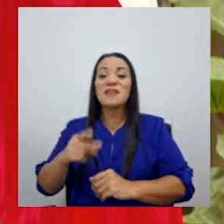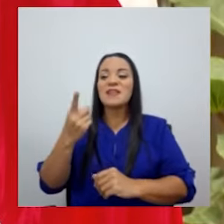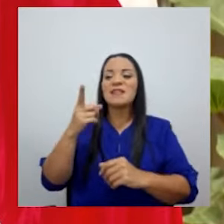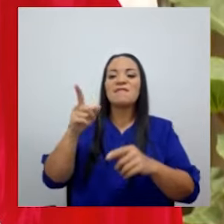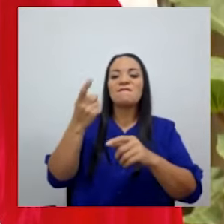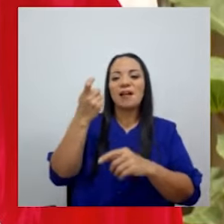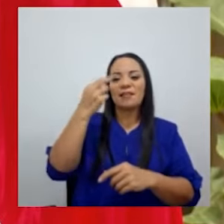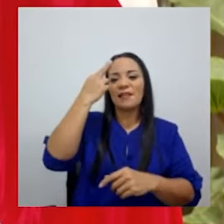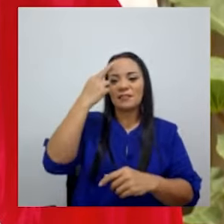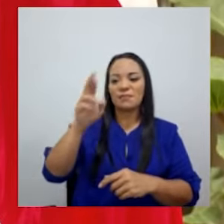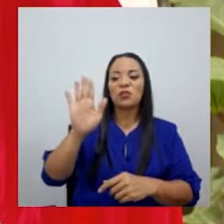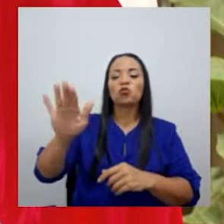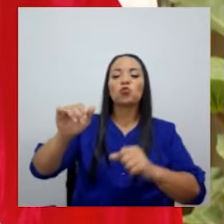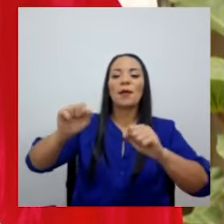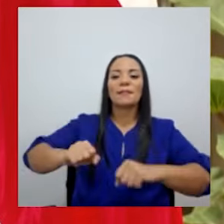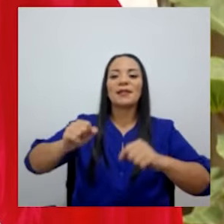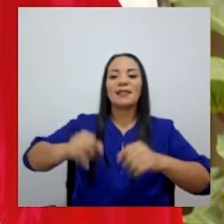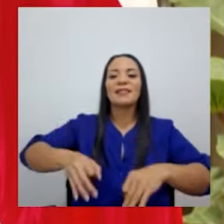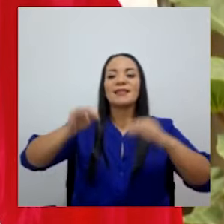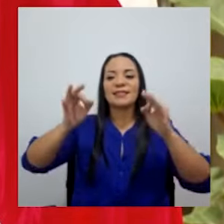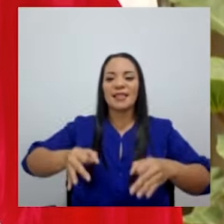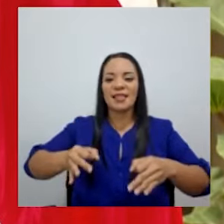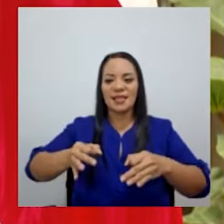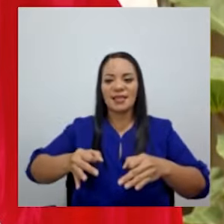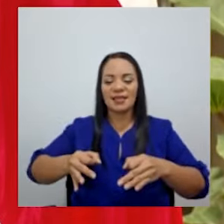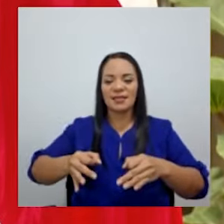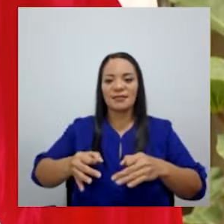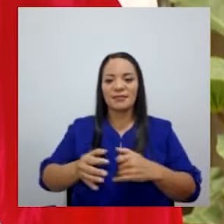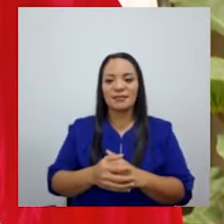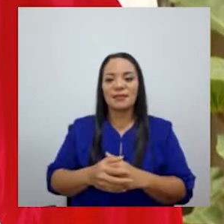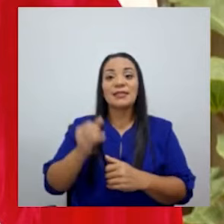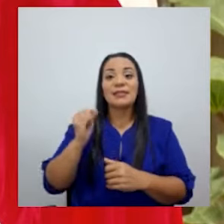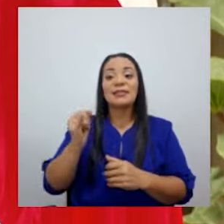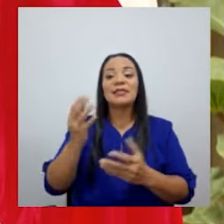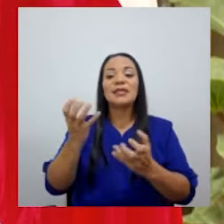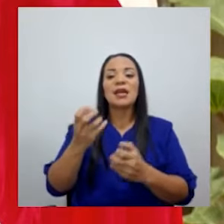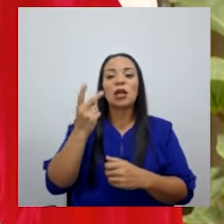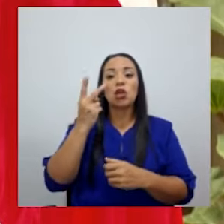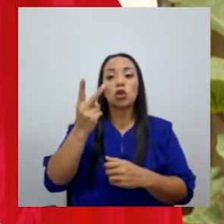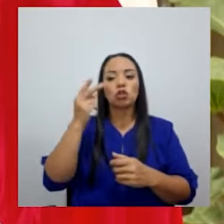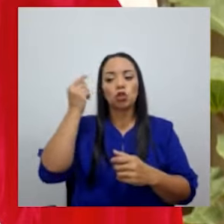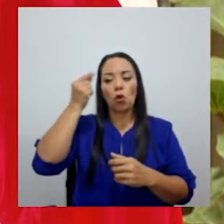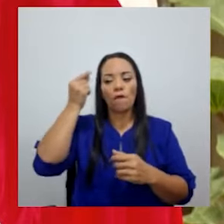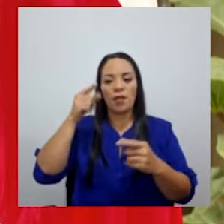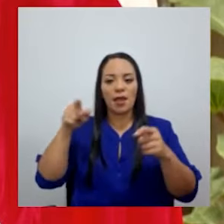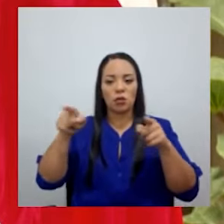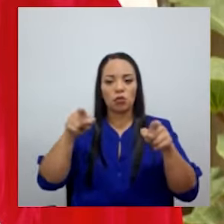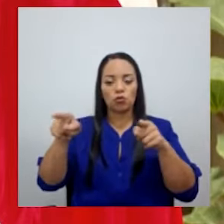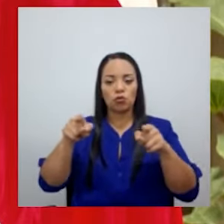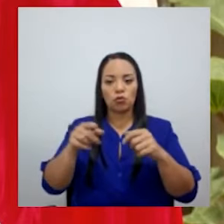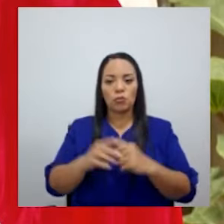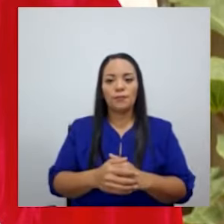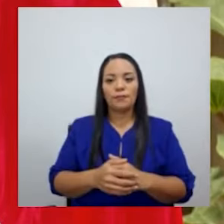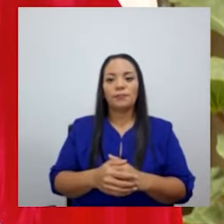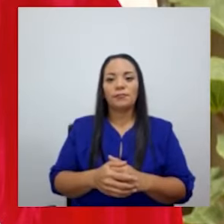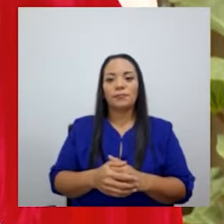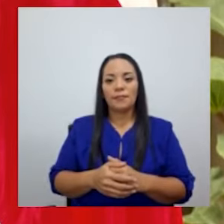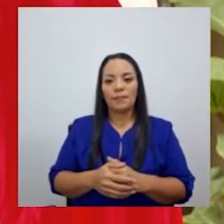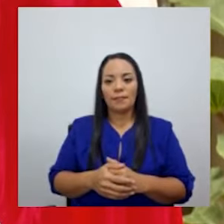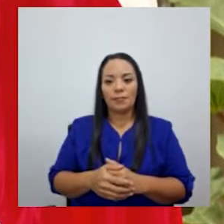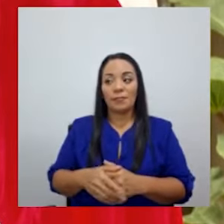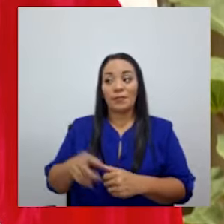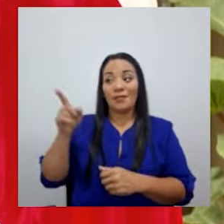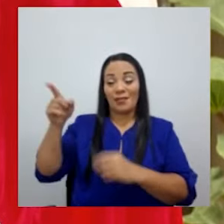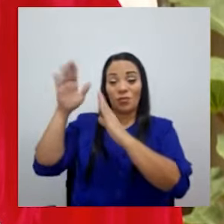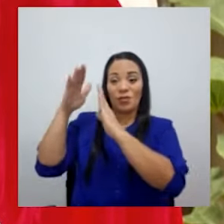de decidir si quiere dos gobiernos, uno facilitando cuando los amigos están en